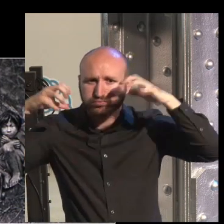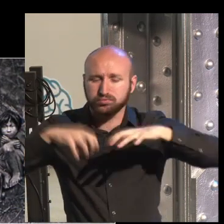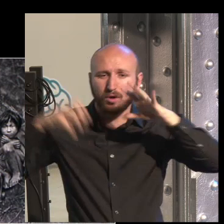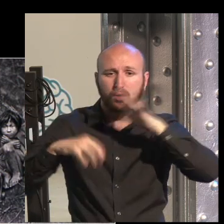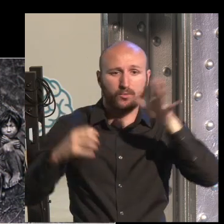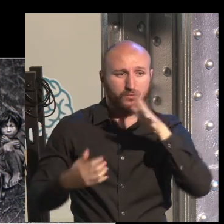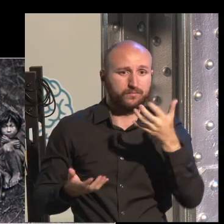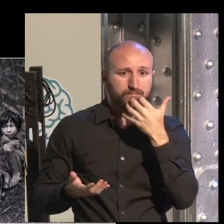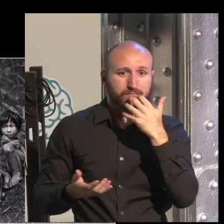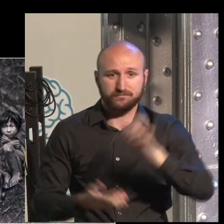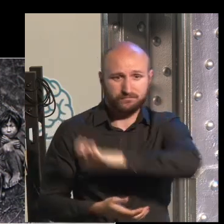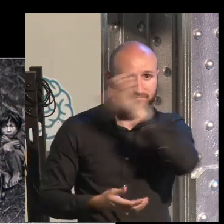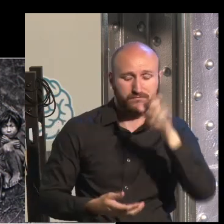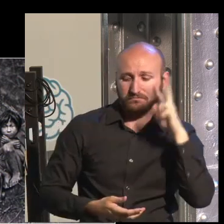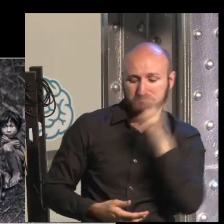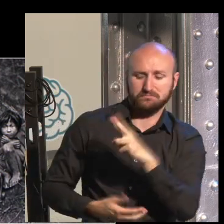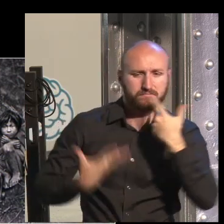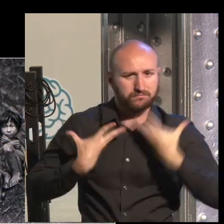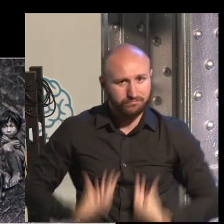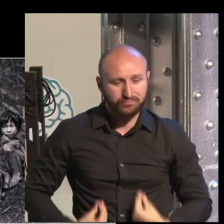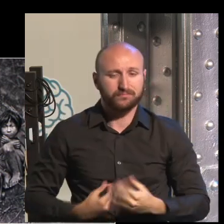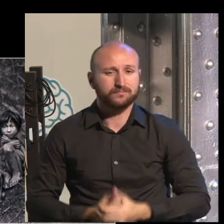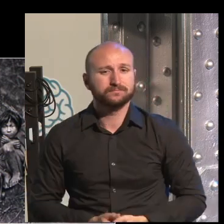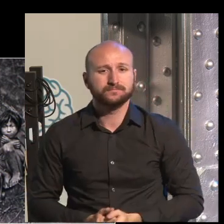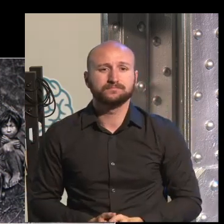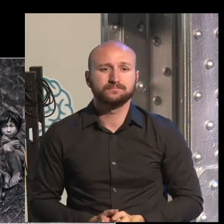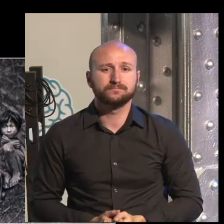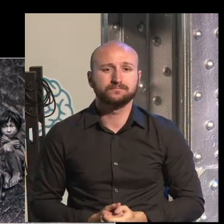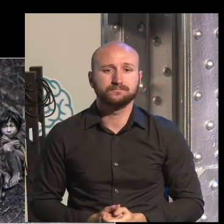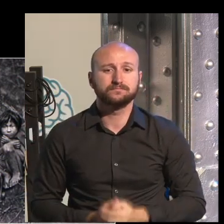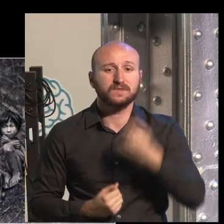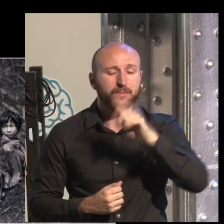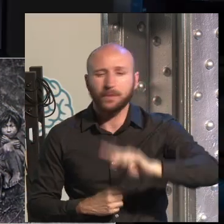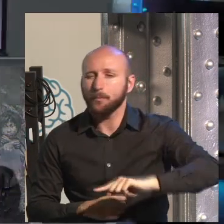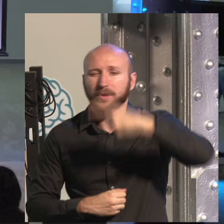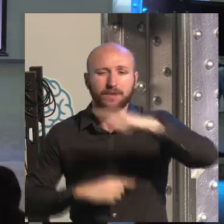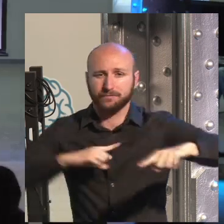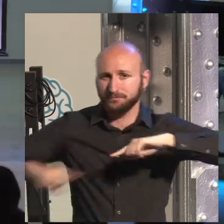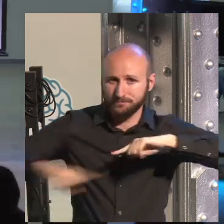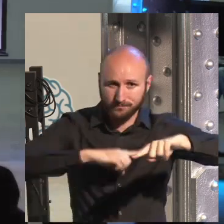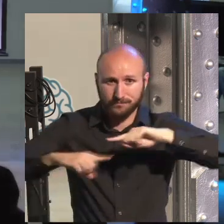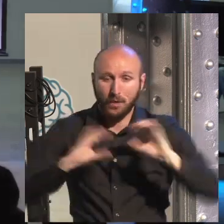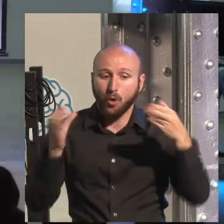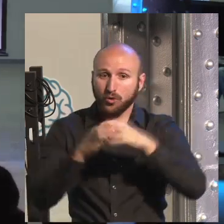y de hecho el primer capitán del Beagle se suicidó